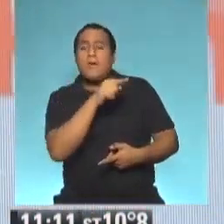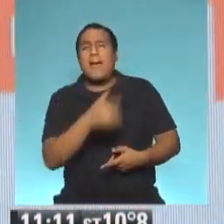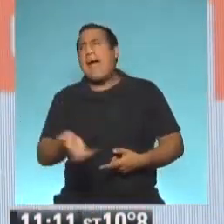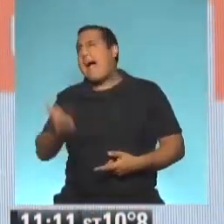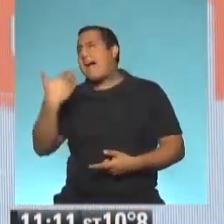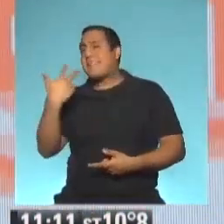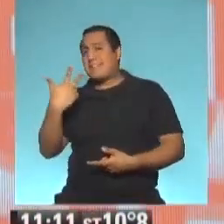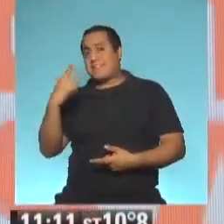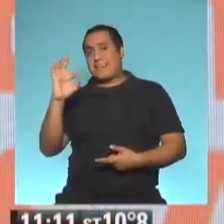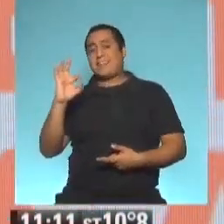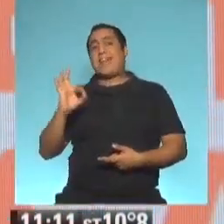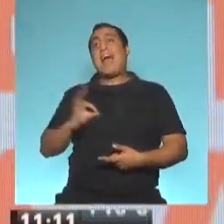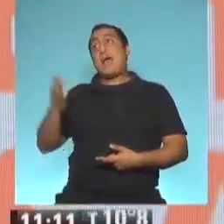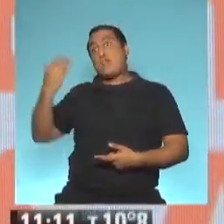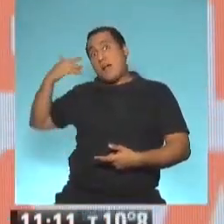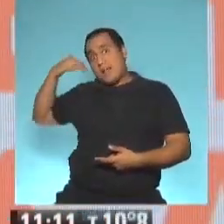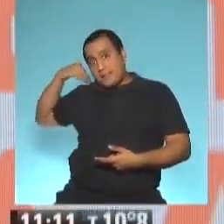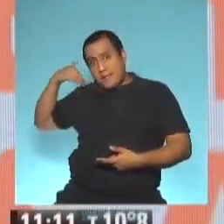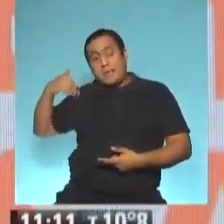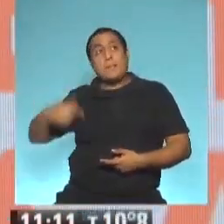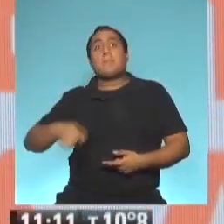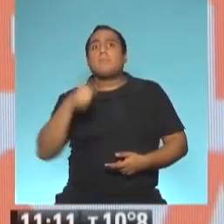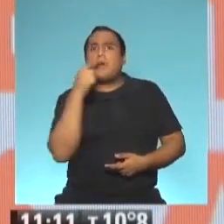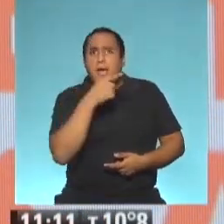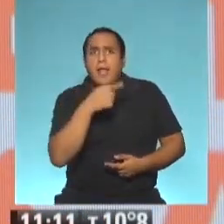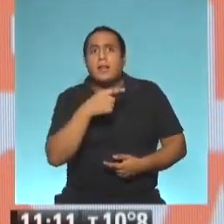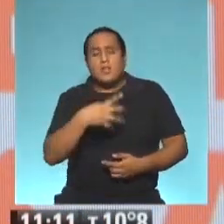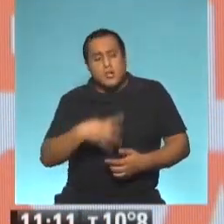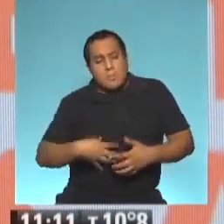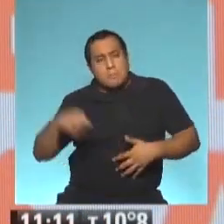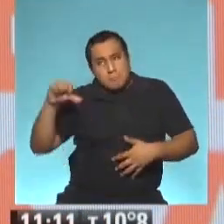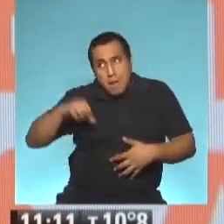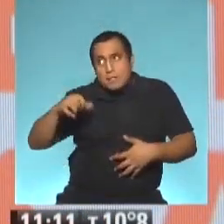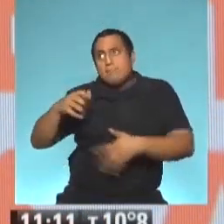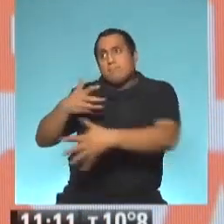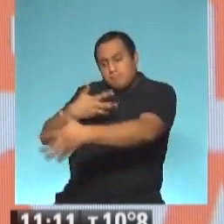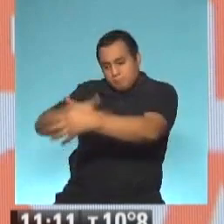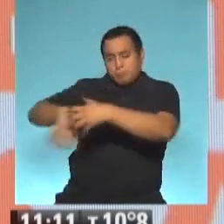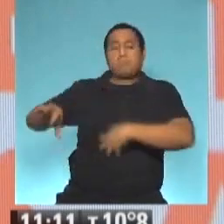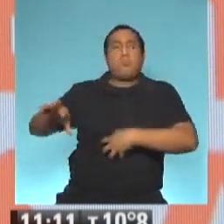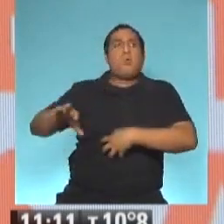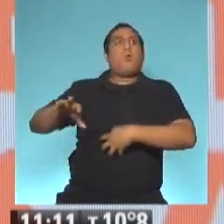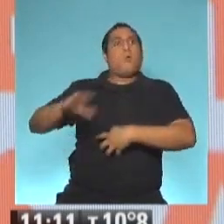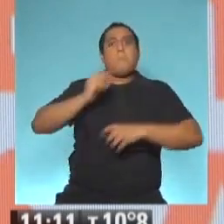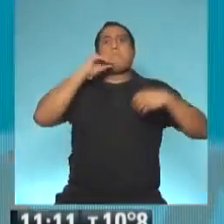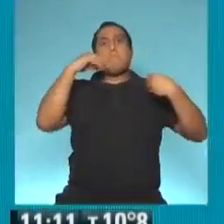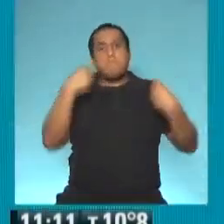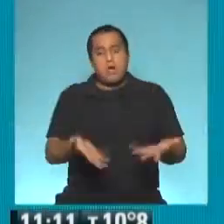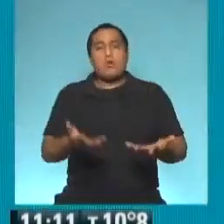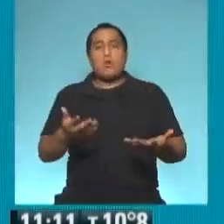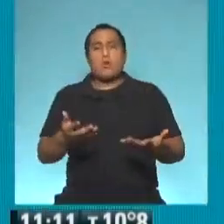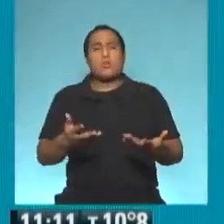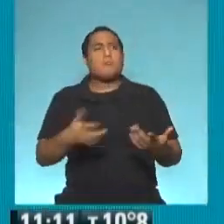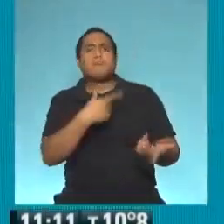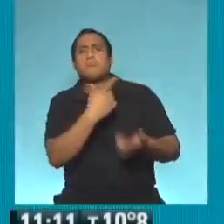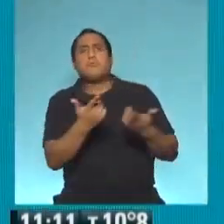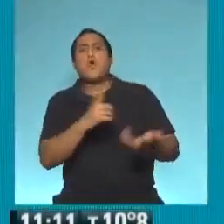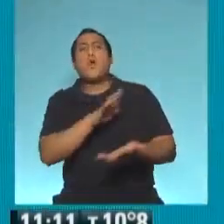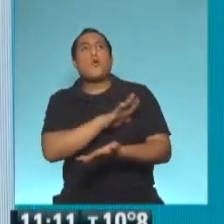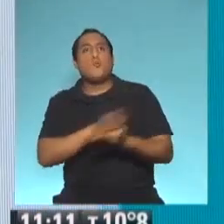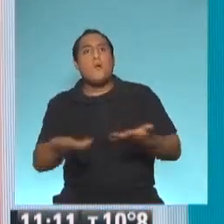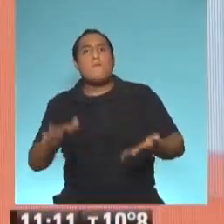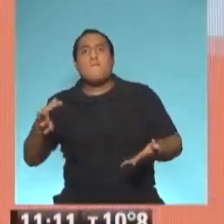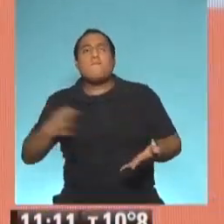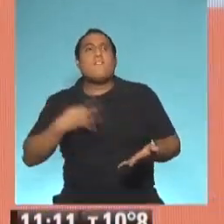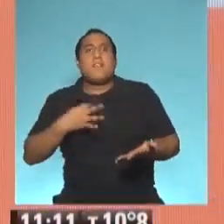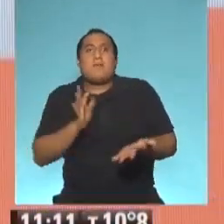30 años. Es un resiliente, sin duda, alguien que ante esta adversidad ha logrado encontrar una nueva forma de vida. Pablo,